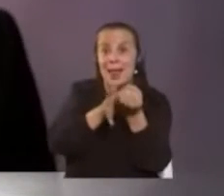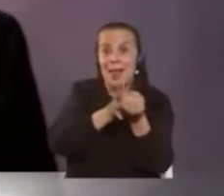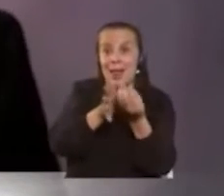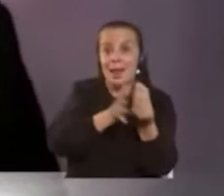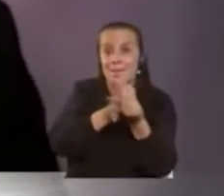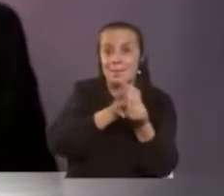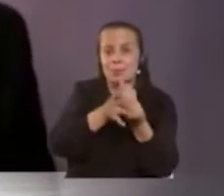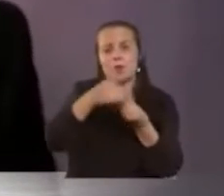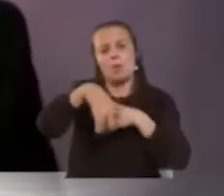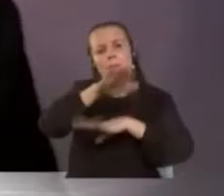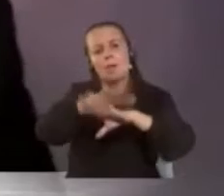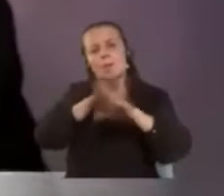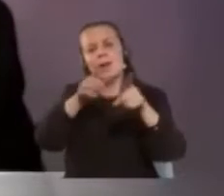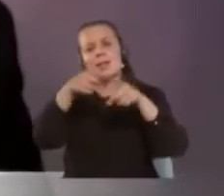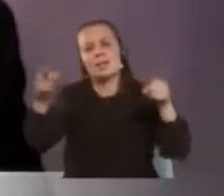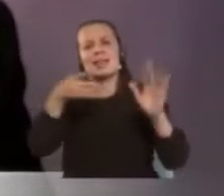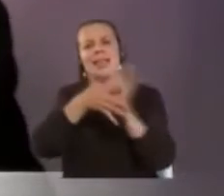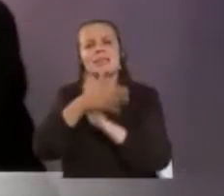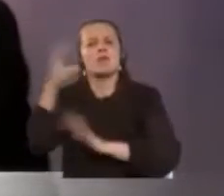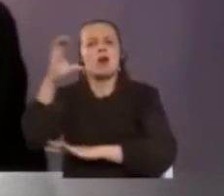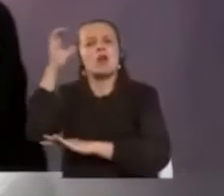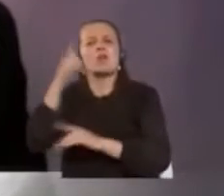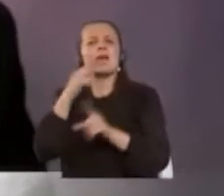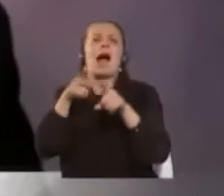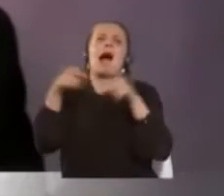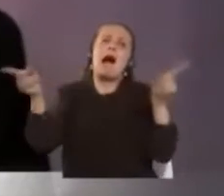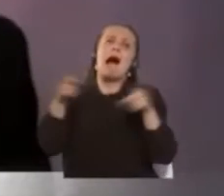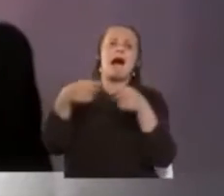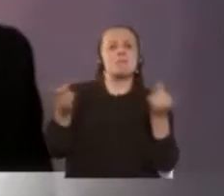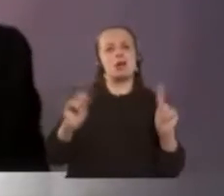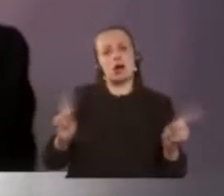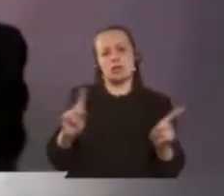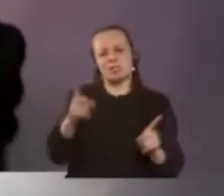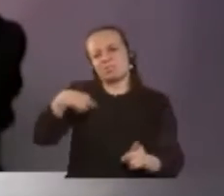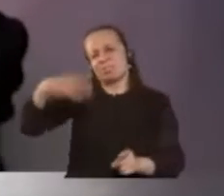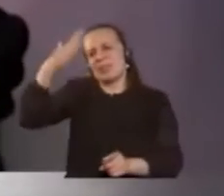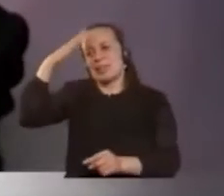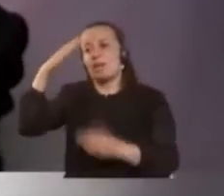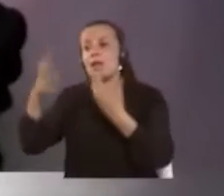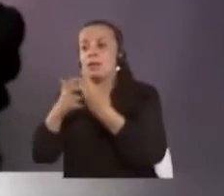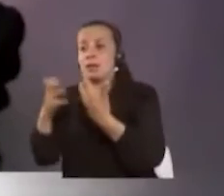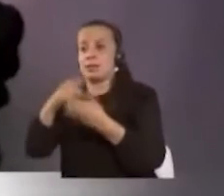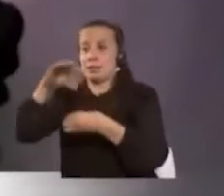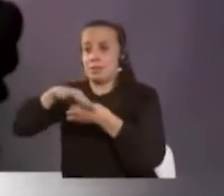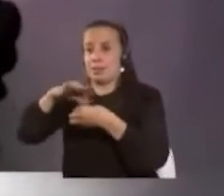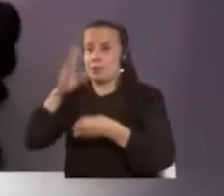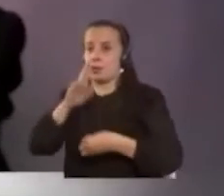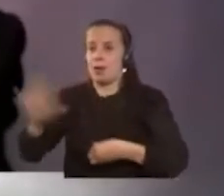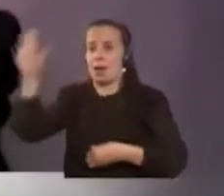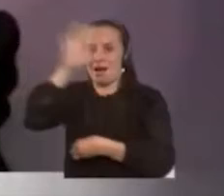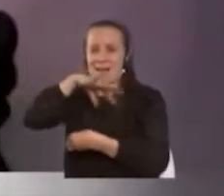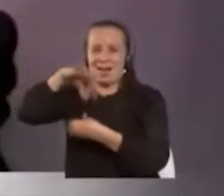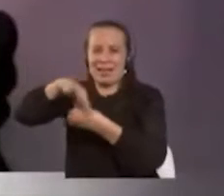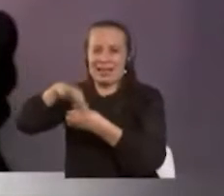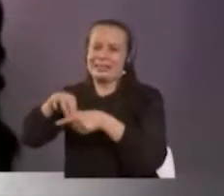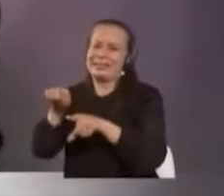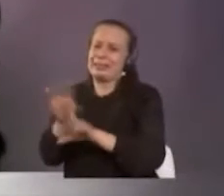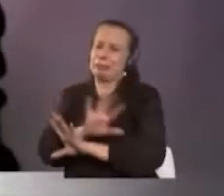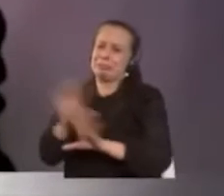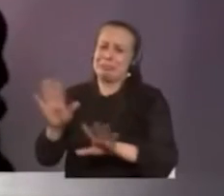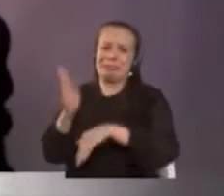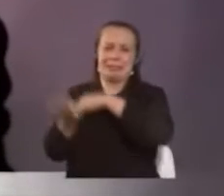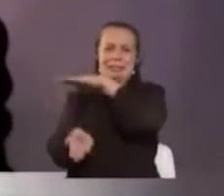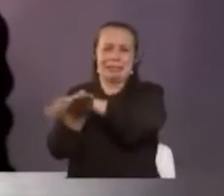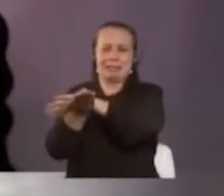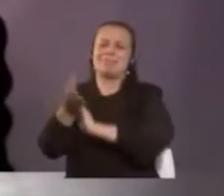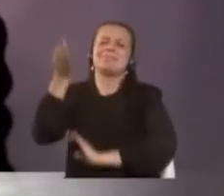se detuvieron a hablar del asunto, porque todos sabemos que aquí el sistema electoral colombiano es un sistema profundamente corrupto.